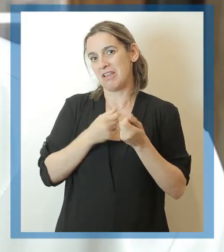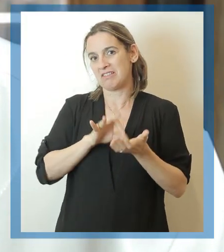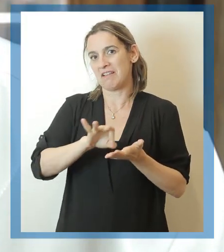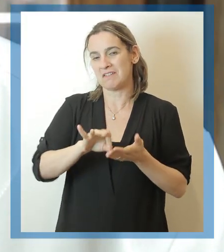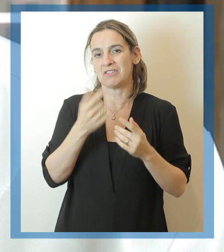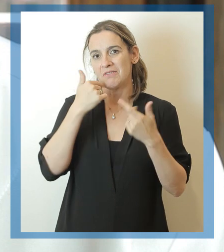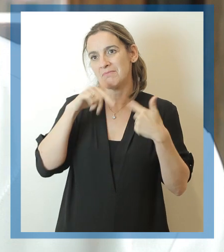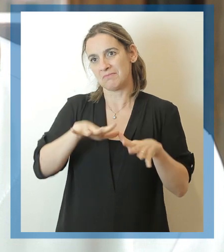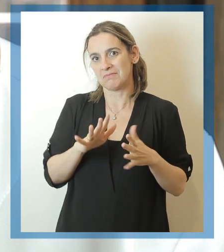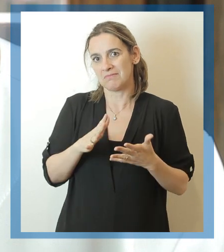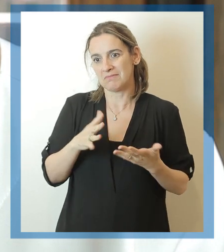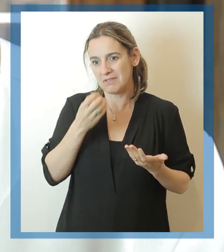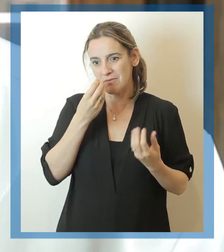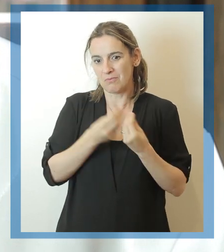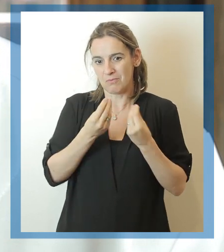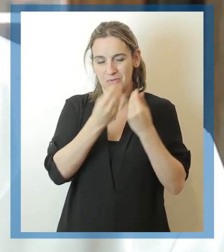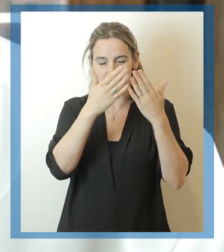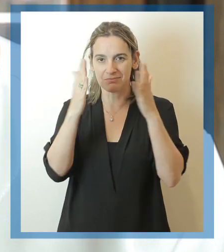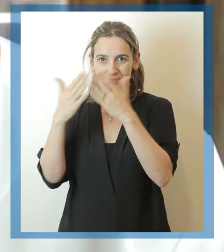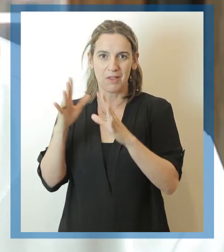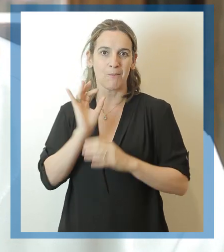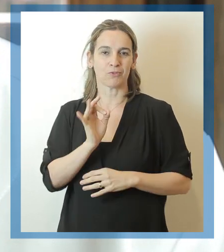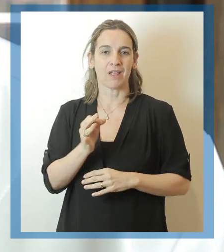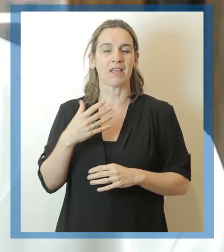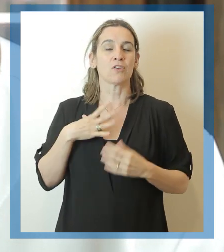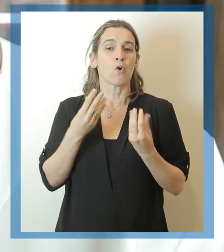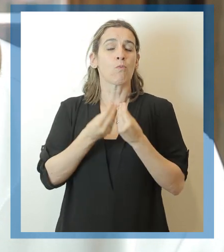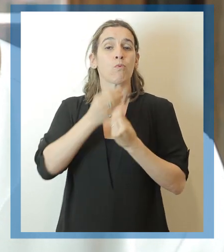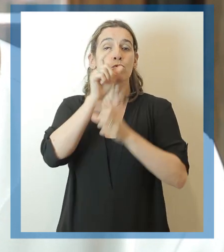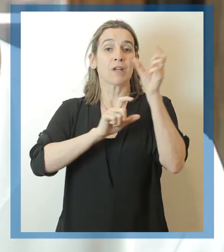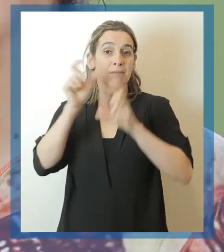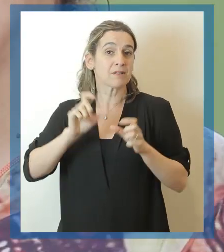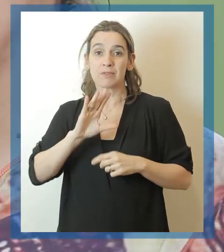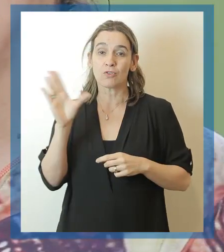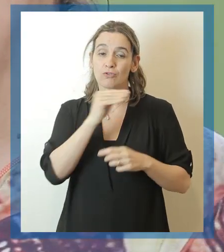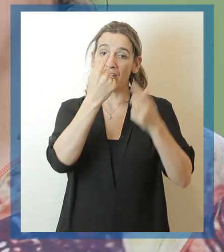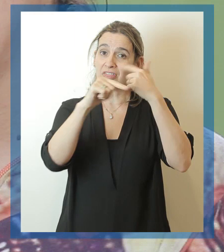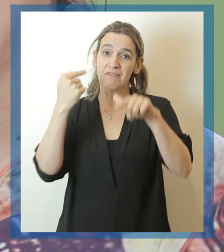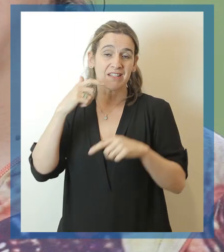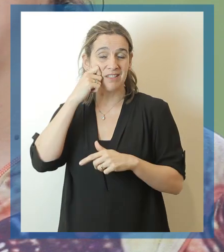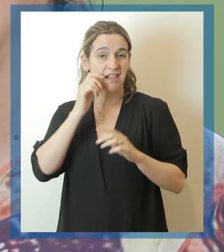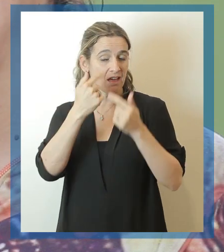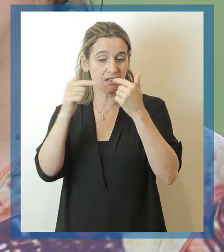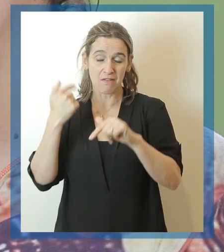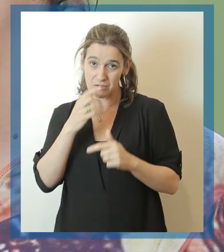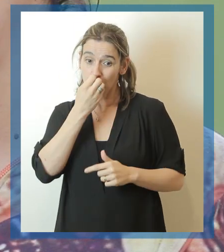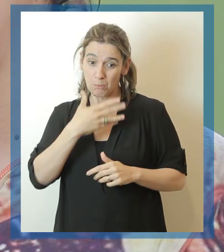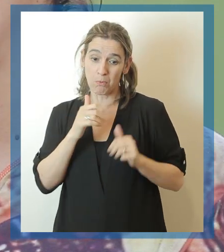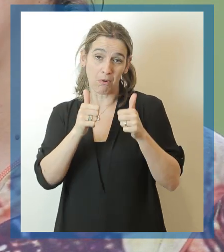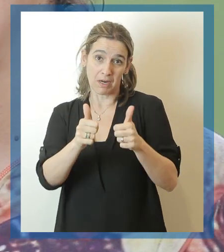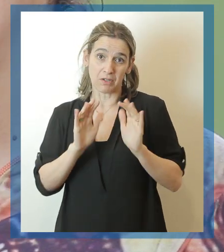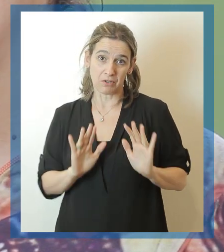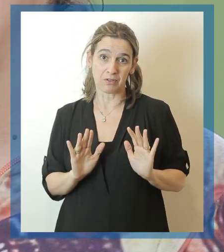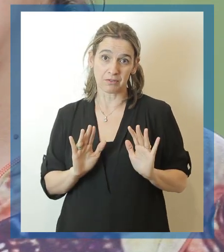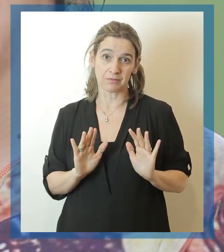Enfermería, de auxiliar de servicio, ya se me van a abrir muchas puertas. Bueno, conocí pila de gente porque somos todos de distintas